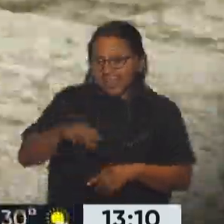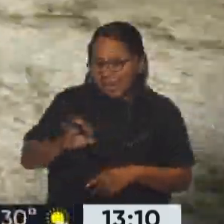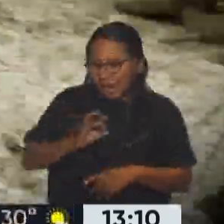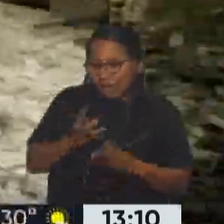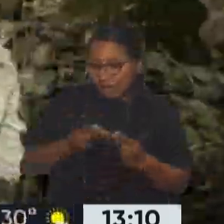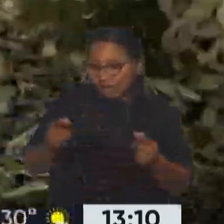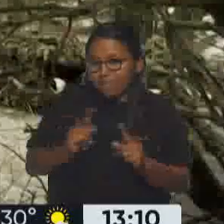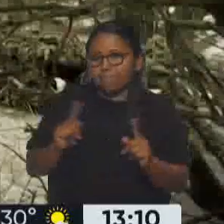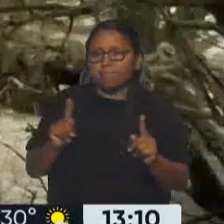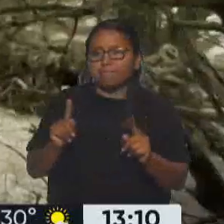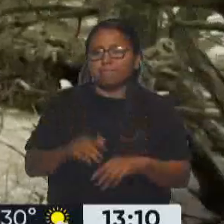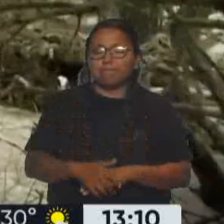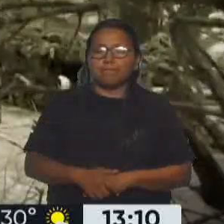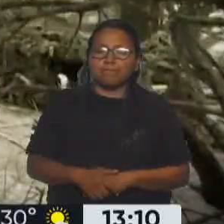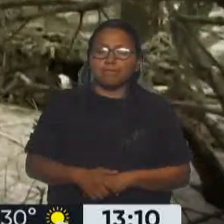2023.